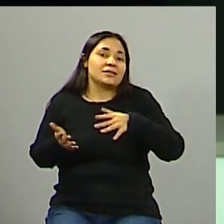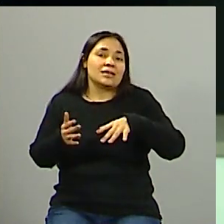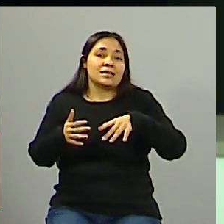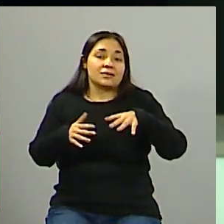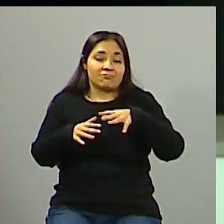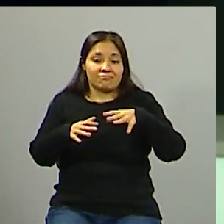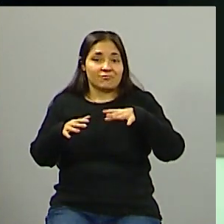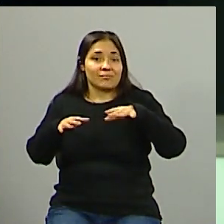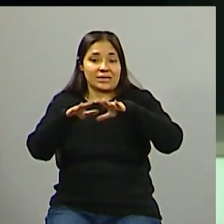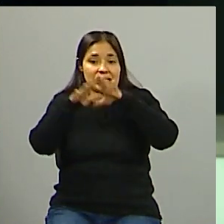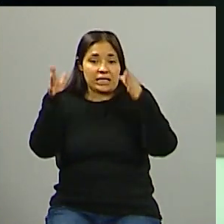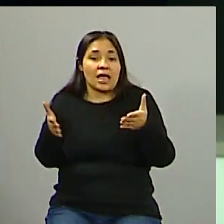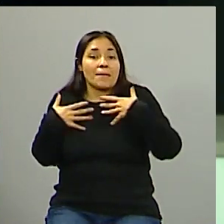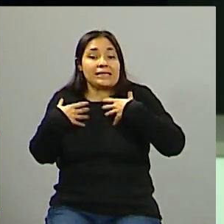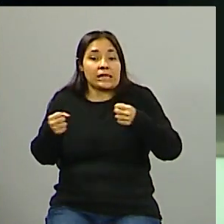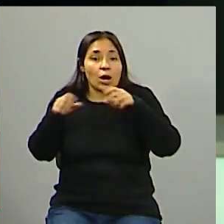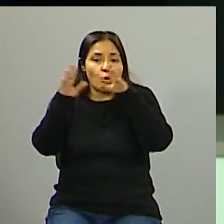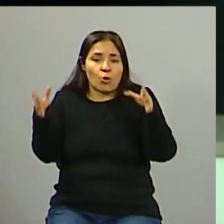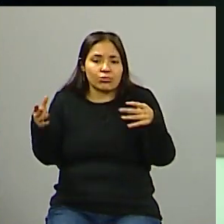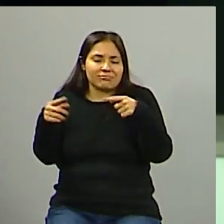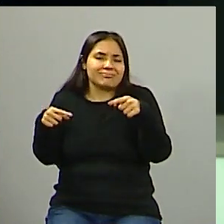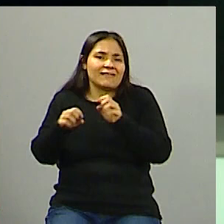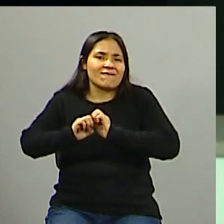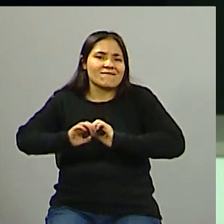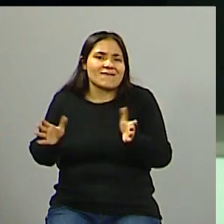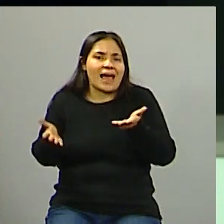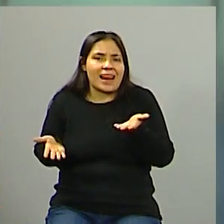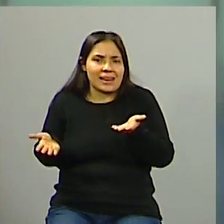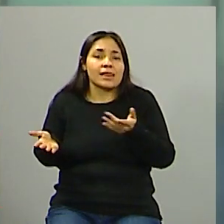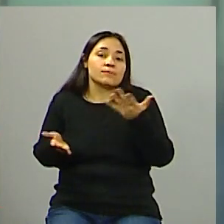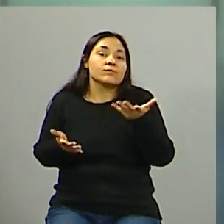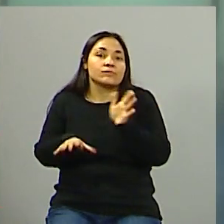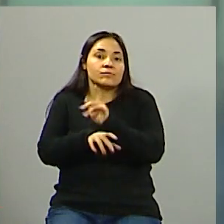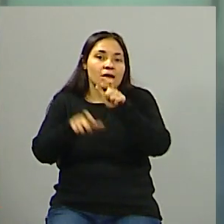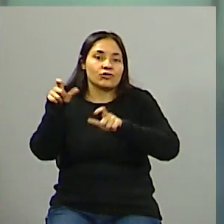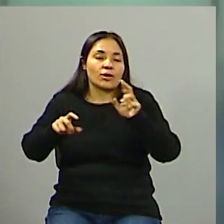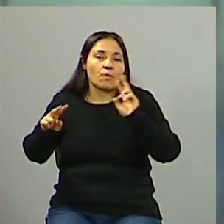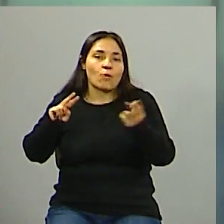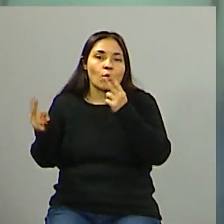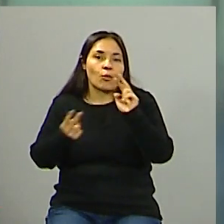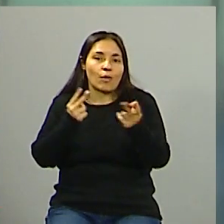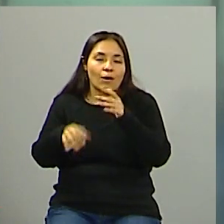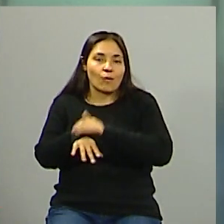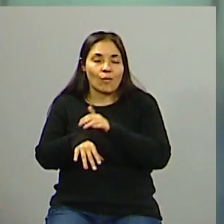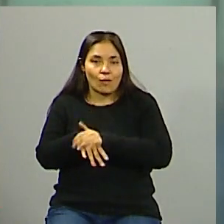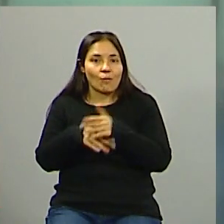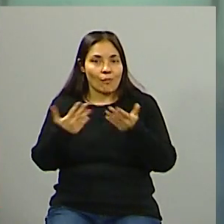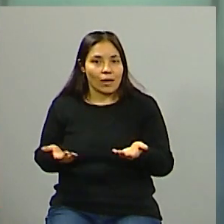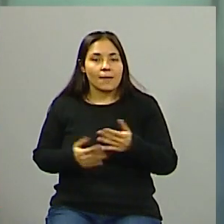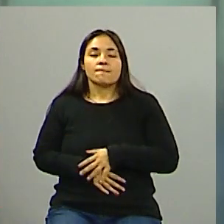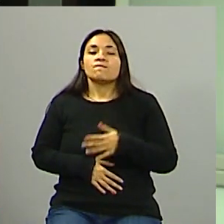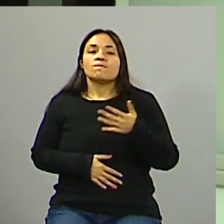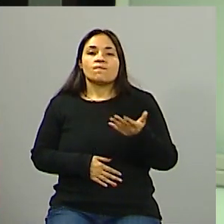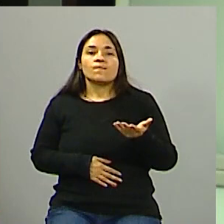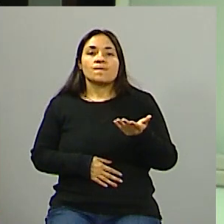salud no funciona y lleva a la pérdida de vidas, digamos, ¿no? Está claro que esto nos deja, lamentablemente,